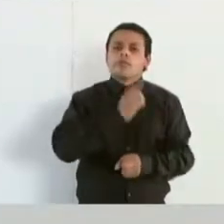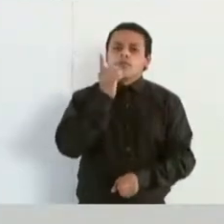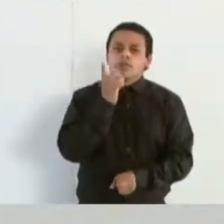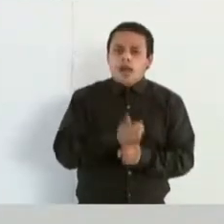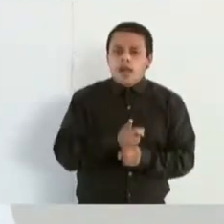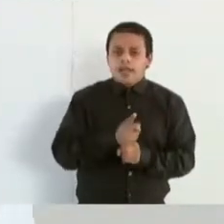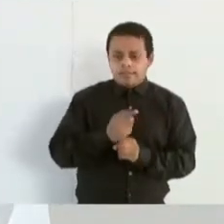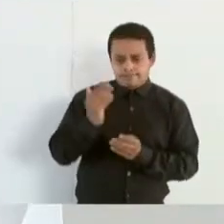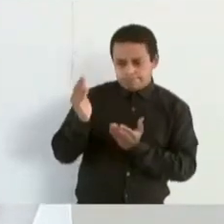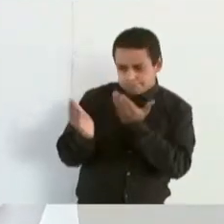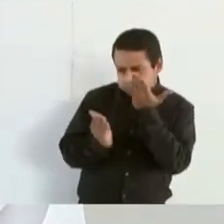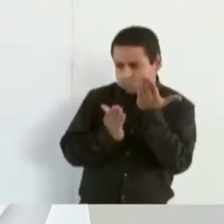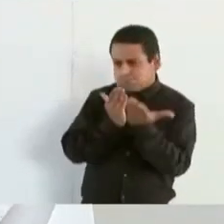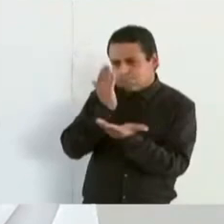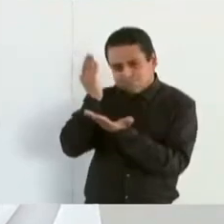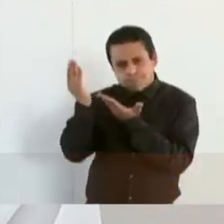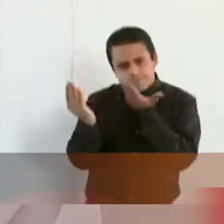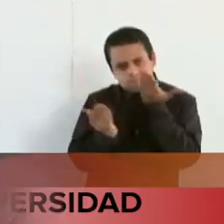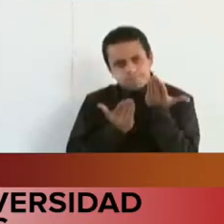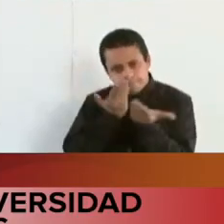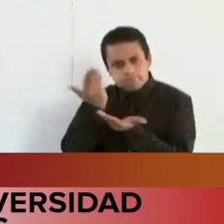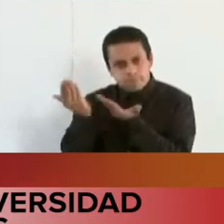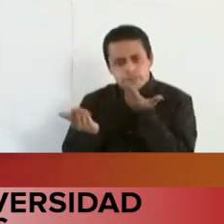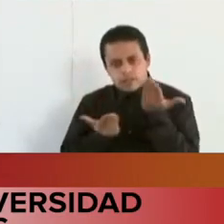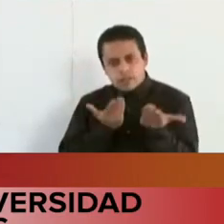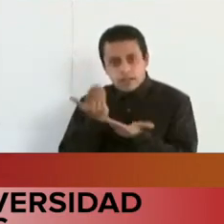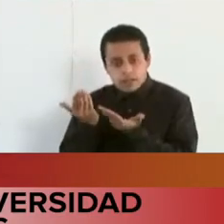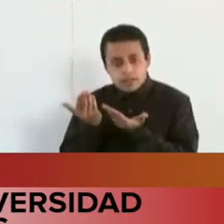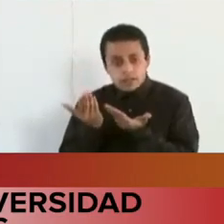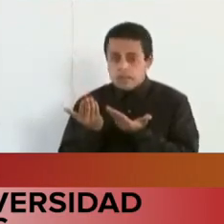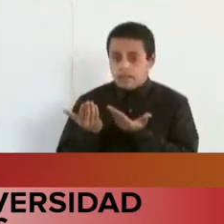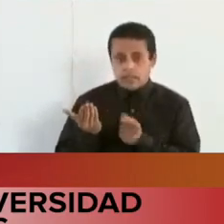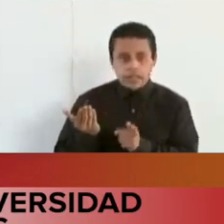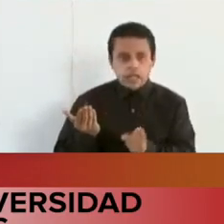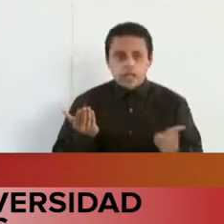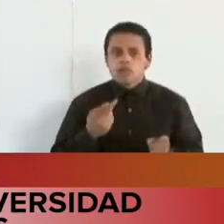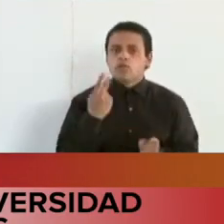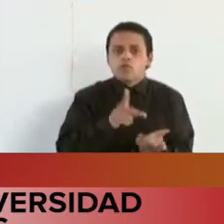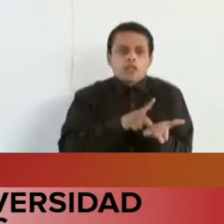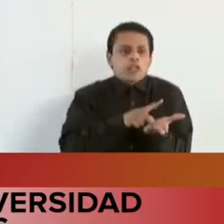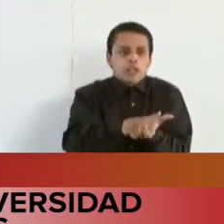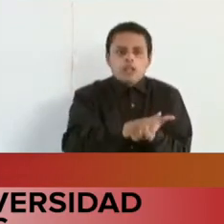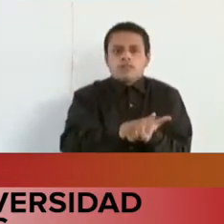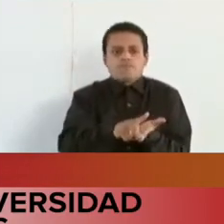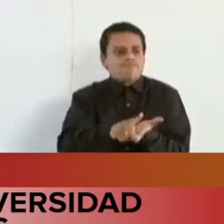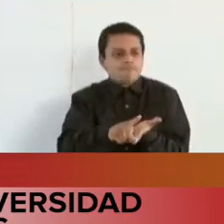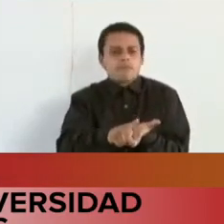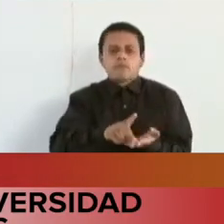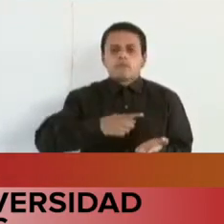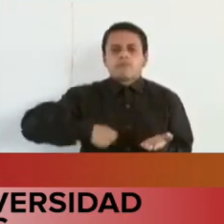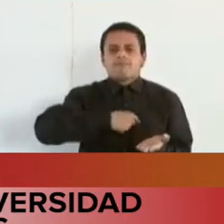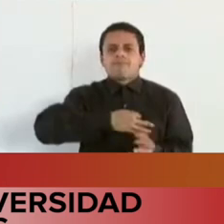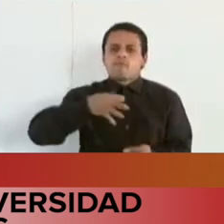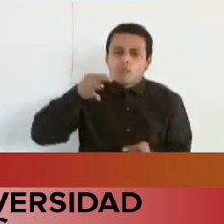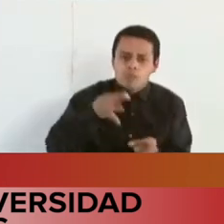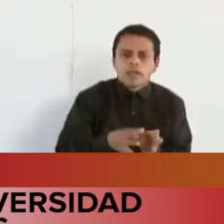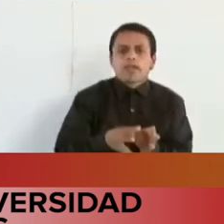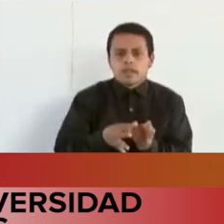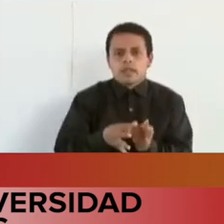estudiar, que se les garantice ese derecho, que puedan salir